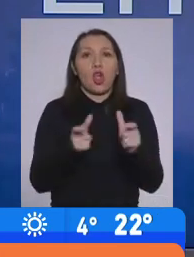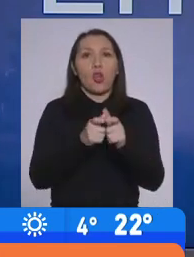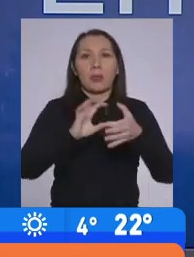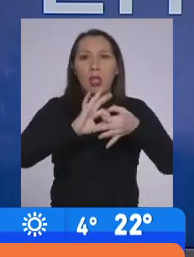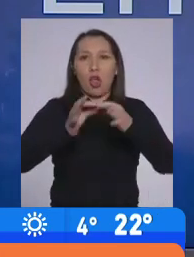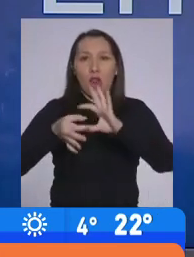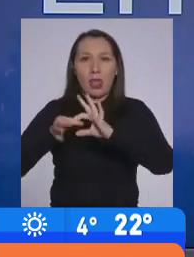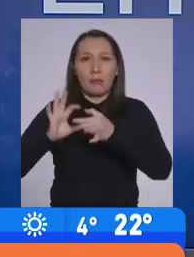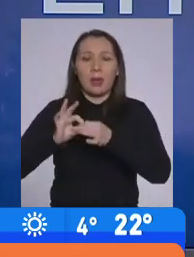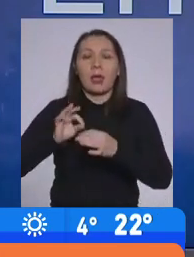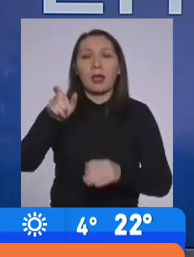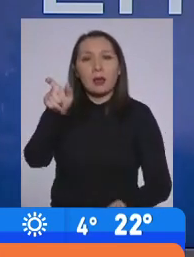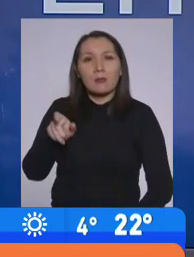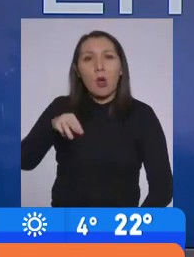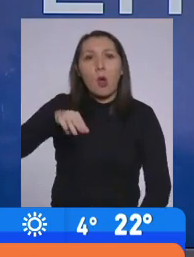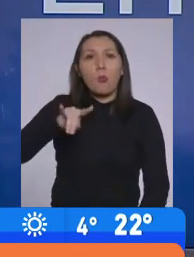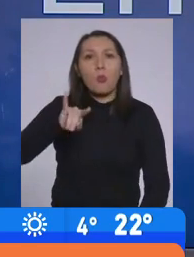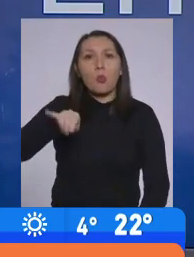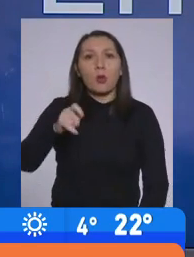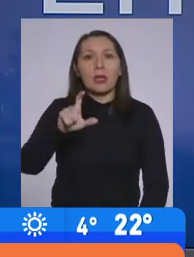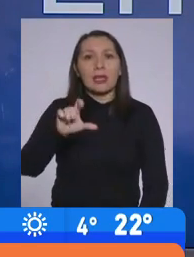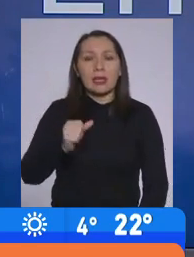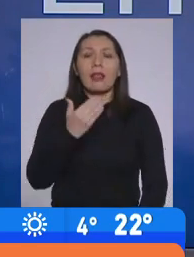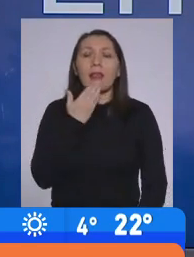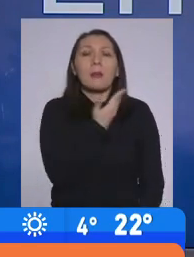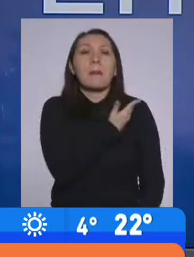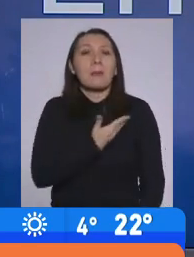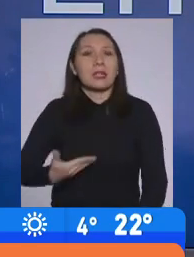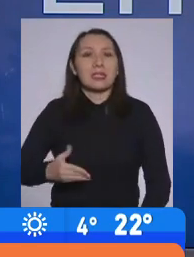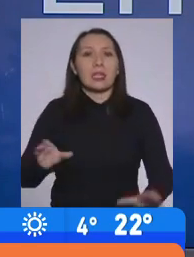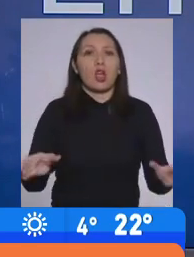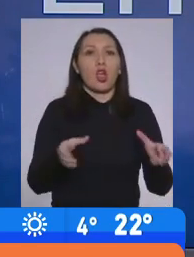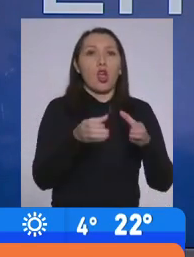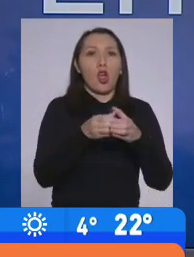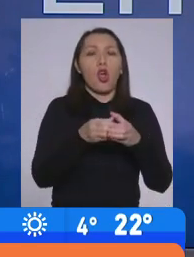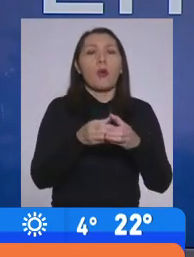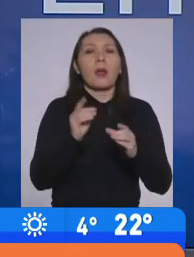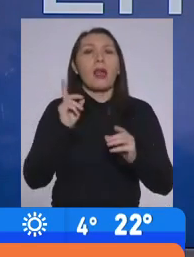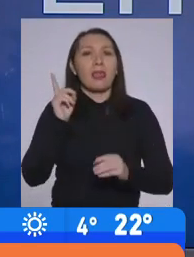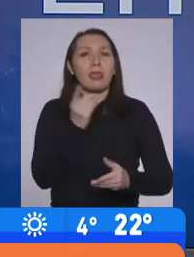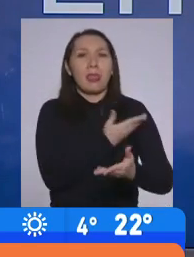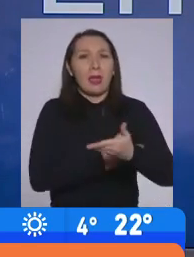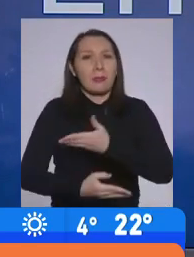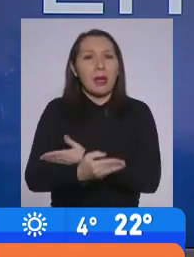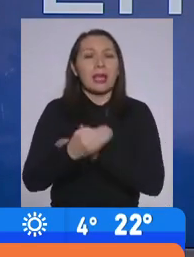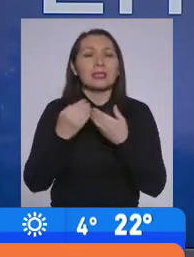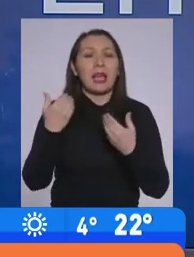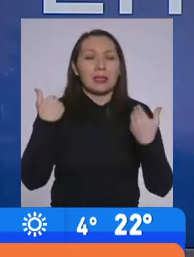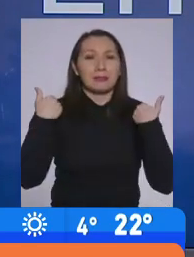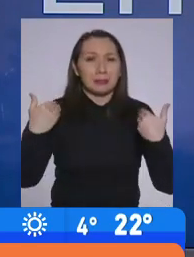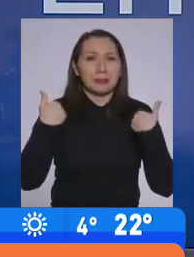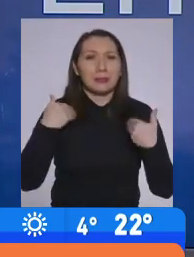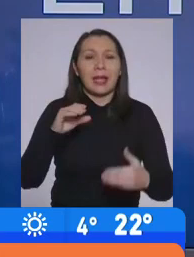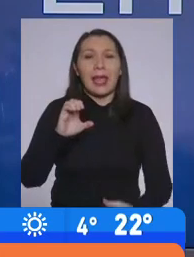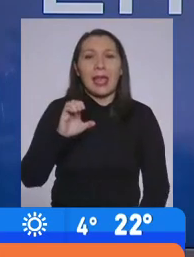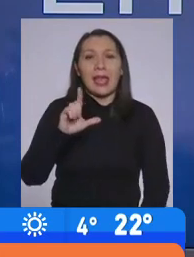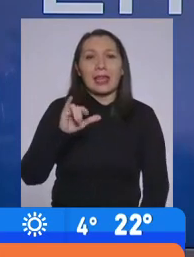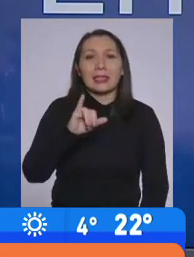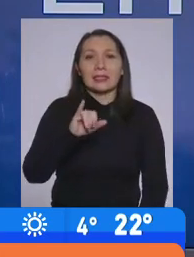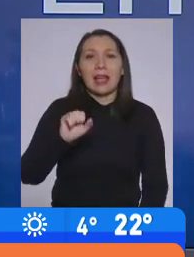miguel ángel mujica y el presidente del comité paralímpico de chile don ricardo lissalde